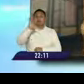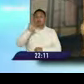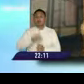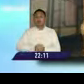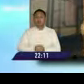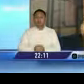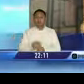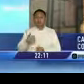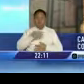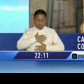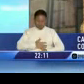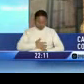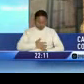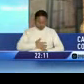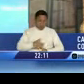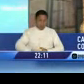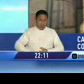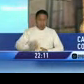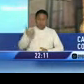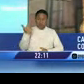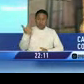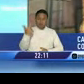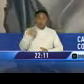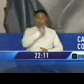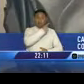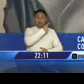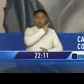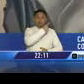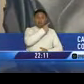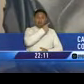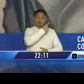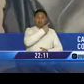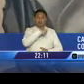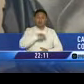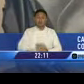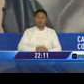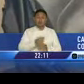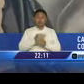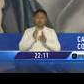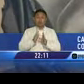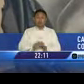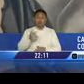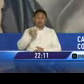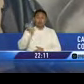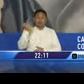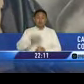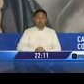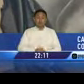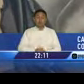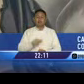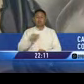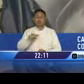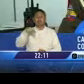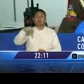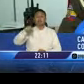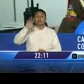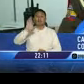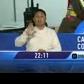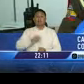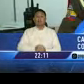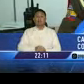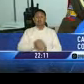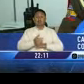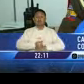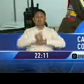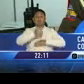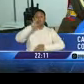al sospechoso le encontraron un revólver, arma que habría sido utilizada en el atentado al funcionario de la Agencia Nacional de Tránsito. El coronel